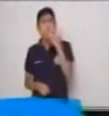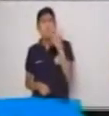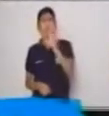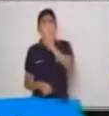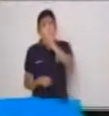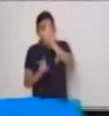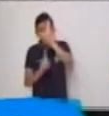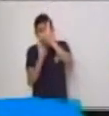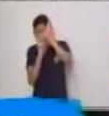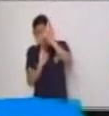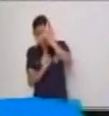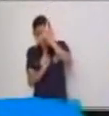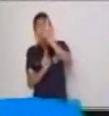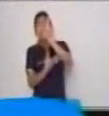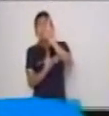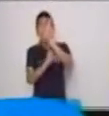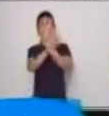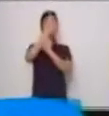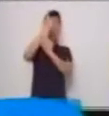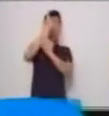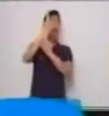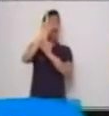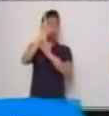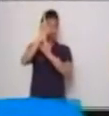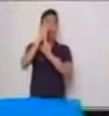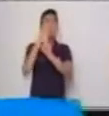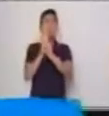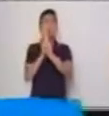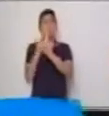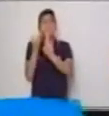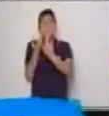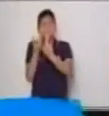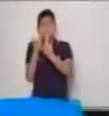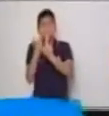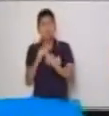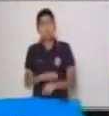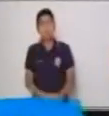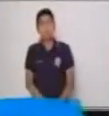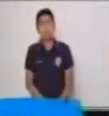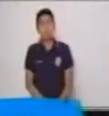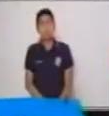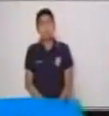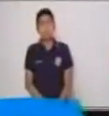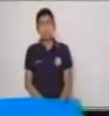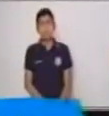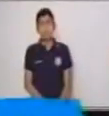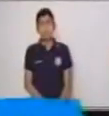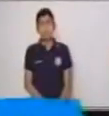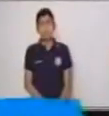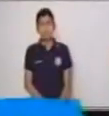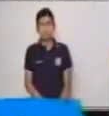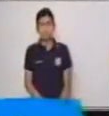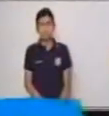llevo 1 más el que llevo es